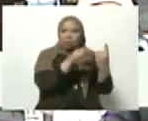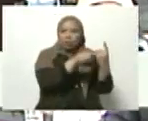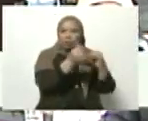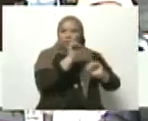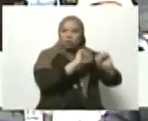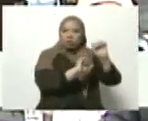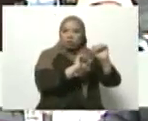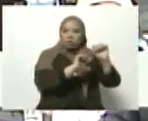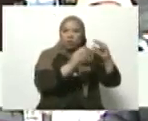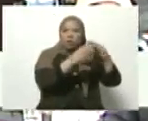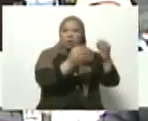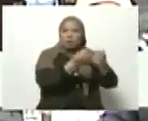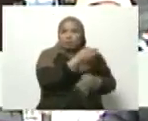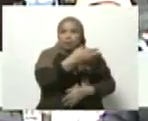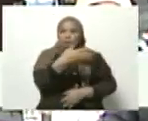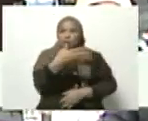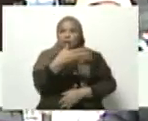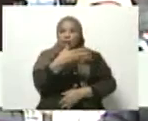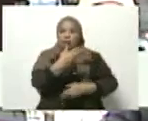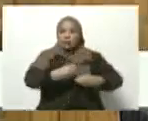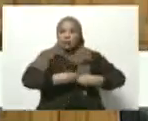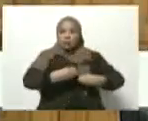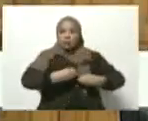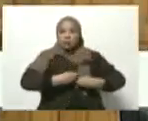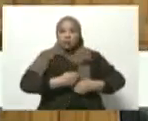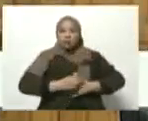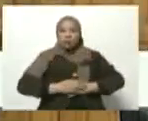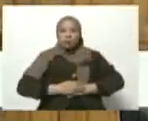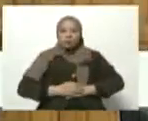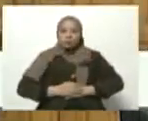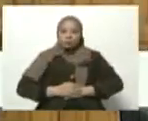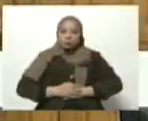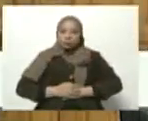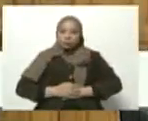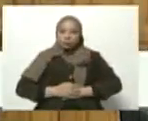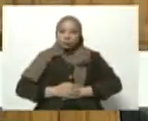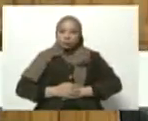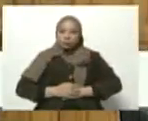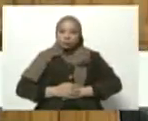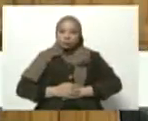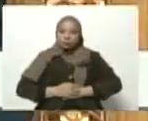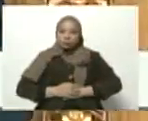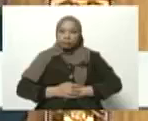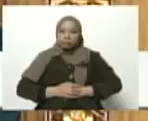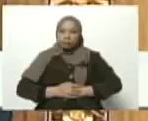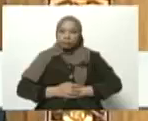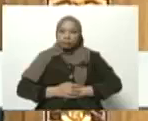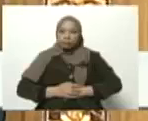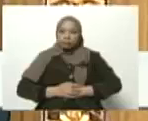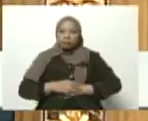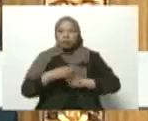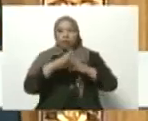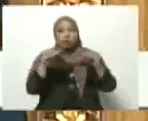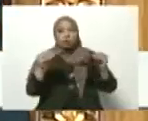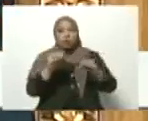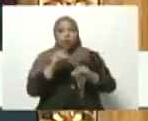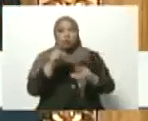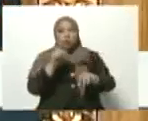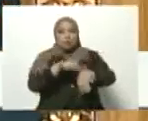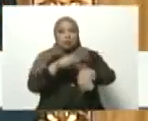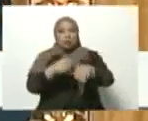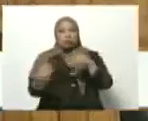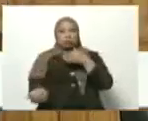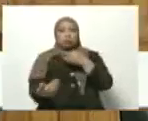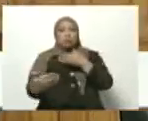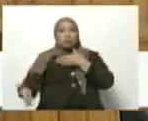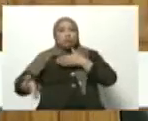Blanca? Tiempo. Es todo, presidente. Diputado. Sí, al diputado. También